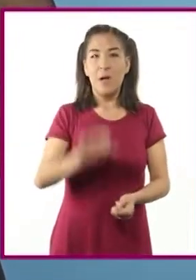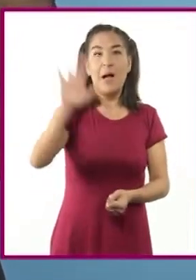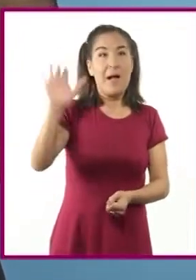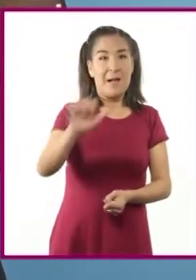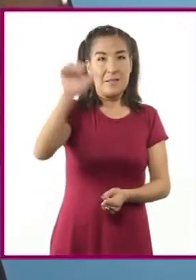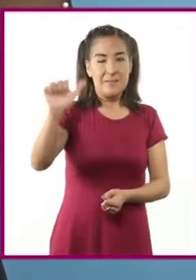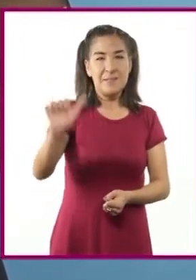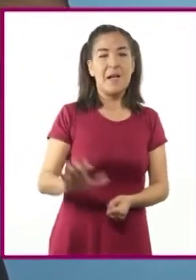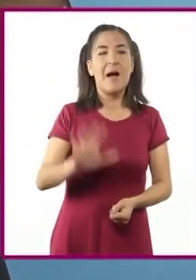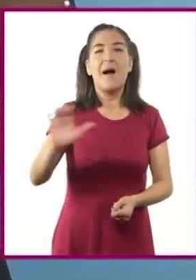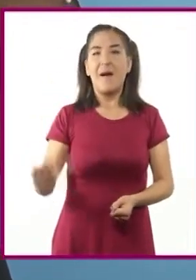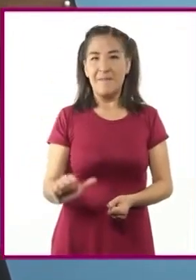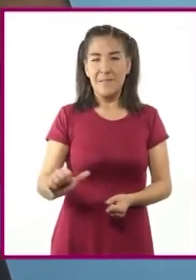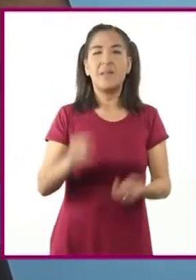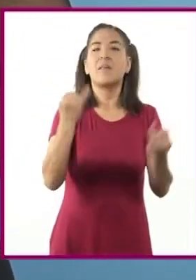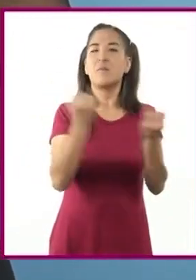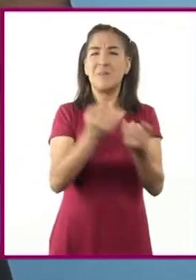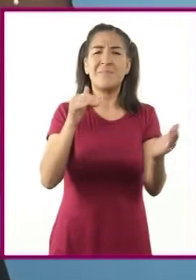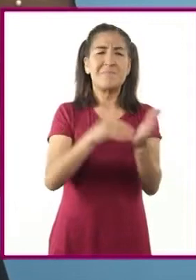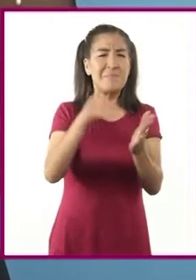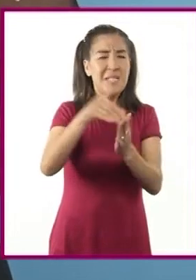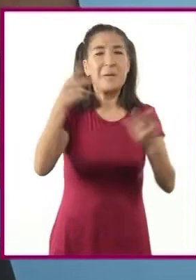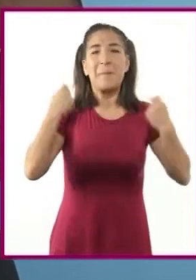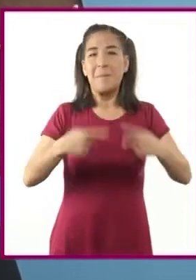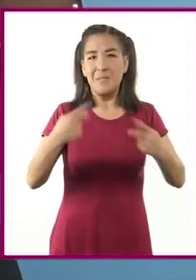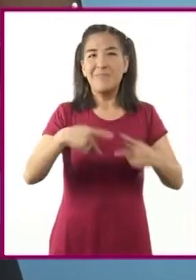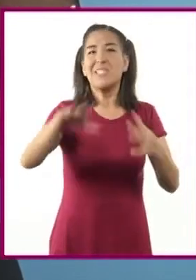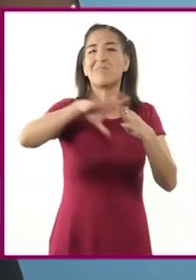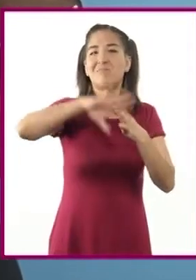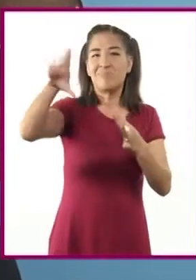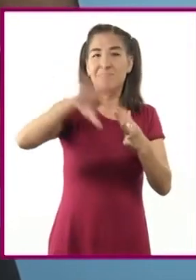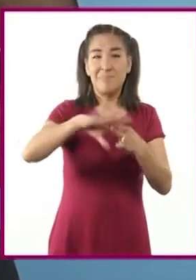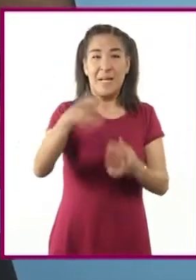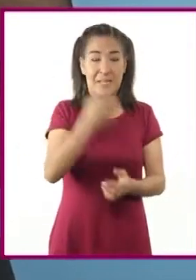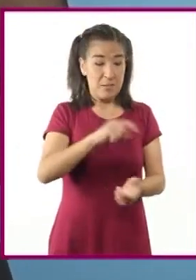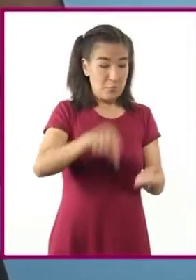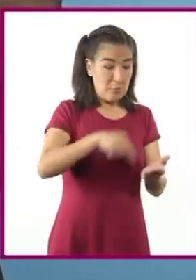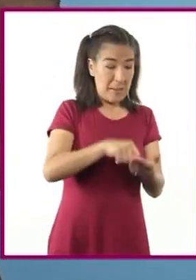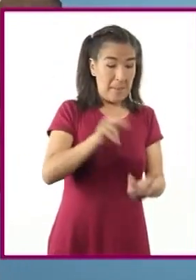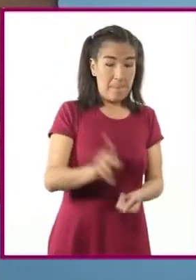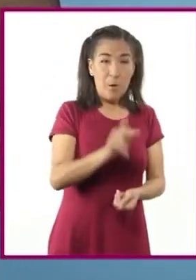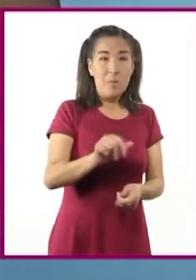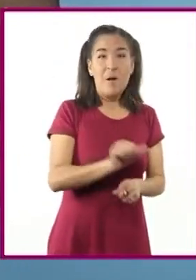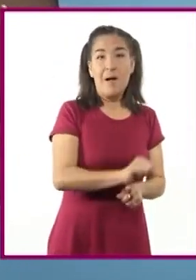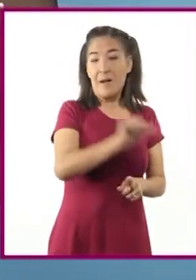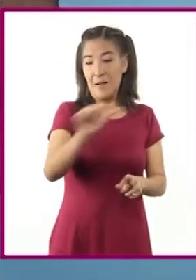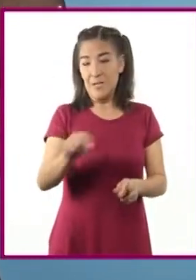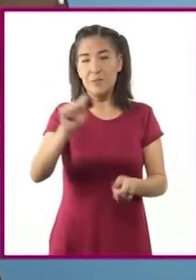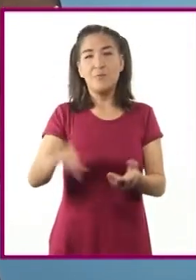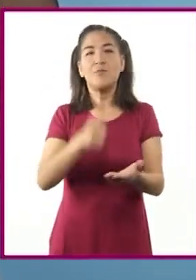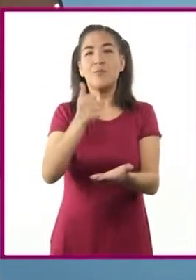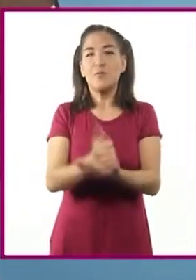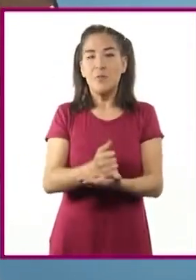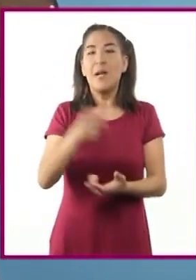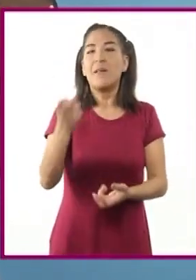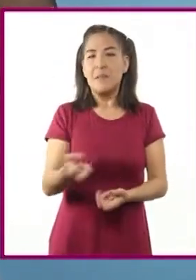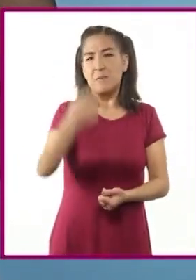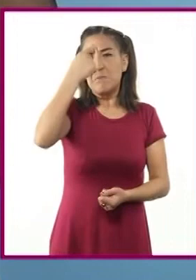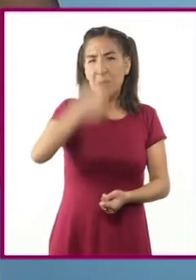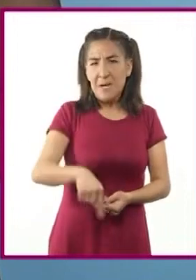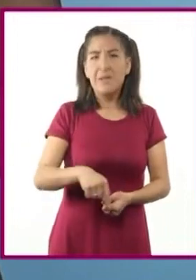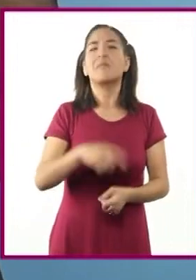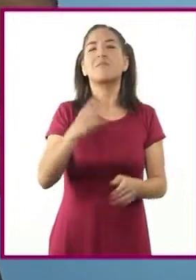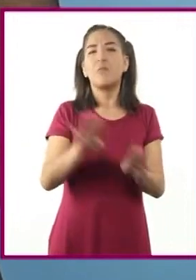y África, millones de personas emigran desde las zonas rurales hacia las zonas urbanas, con la finalidad